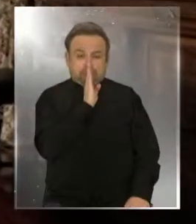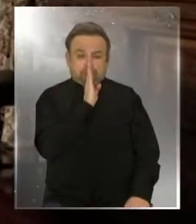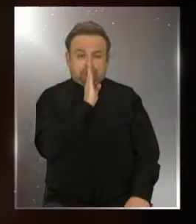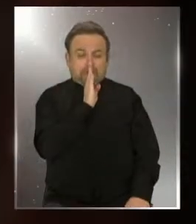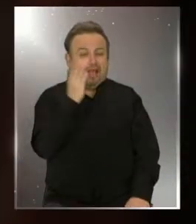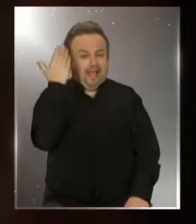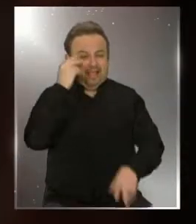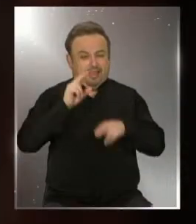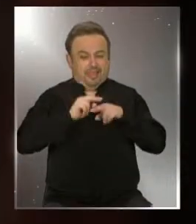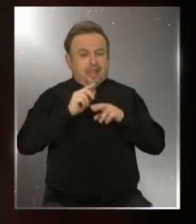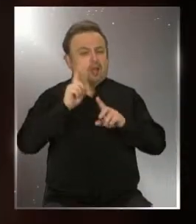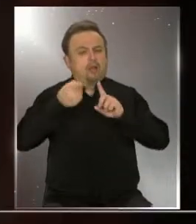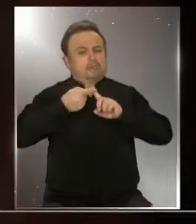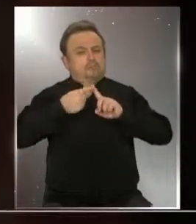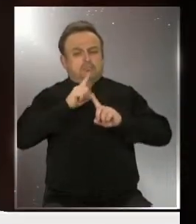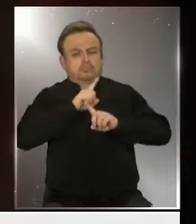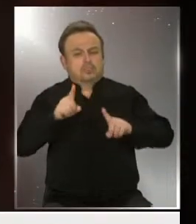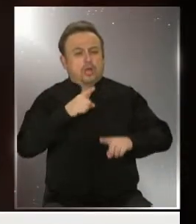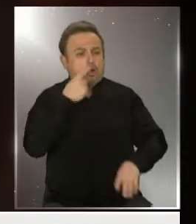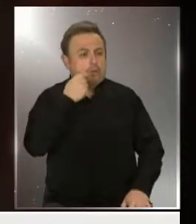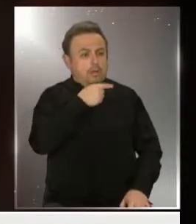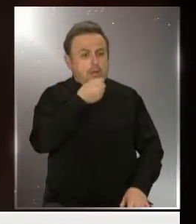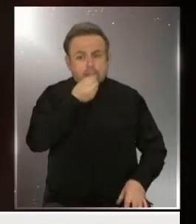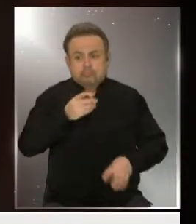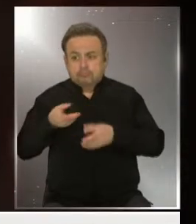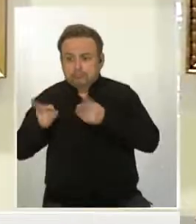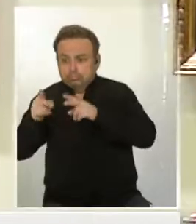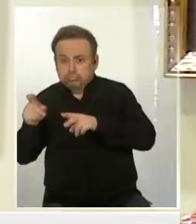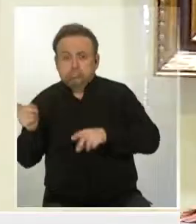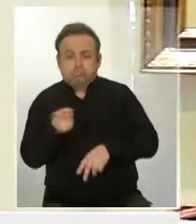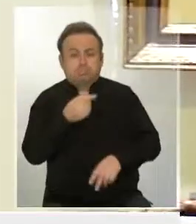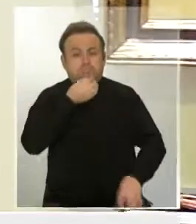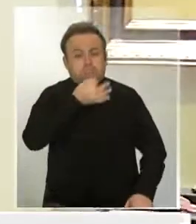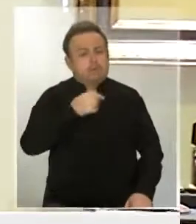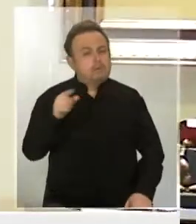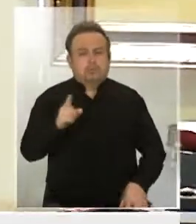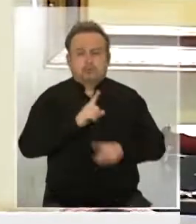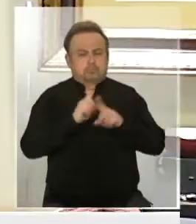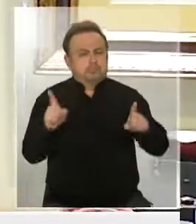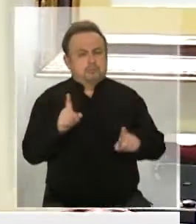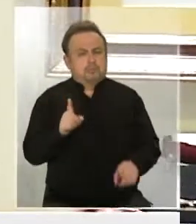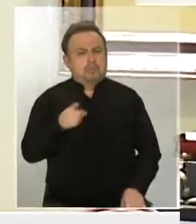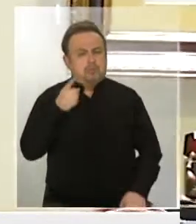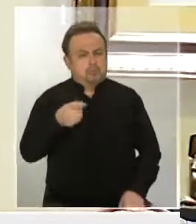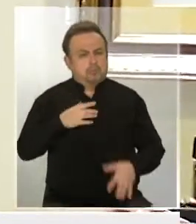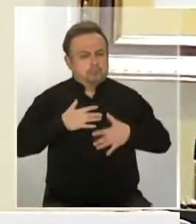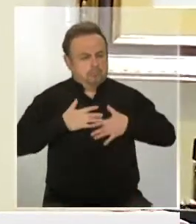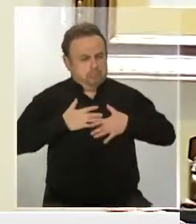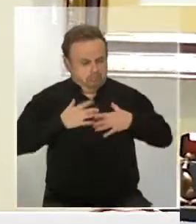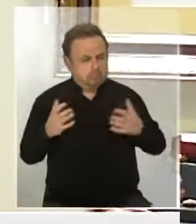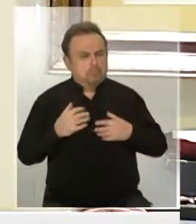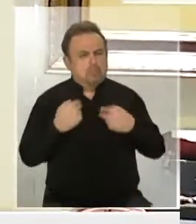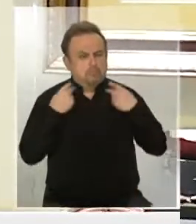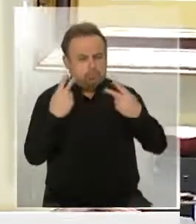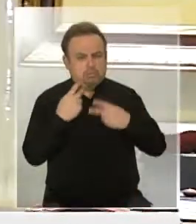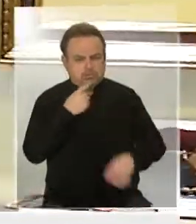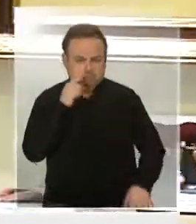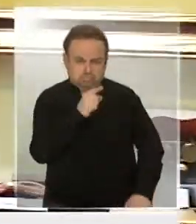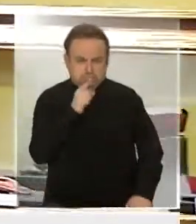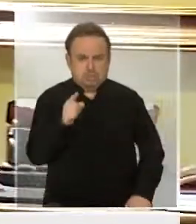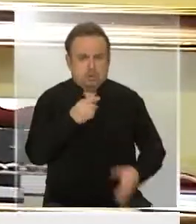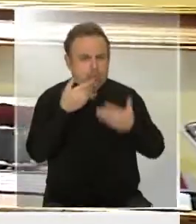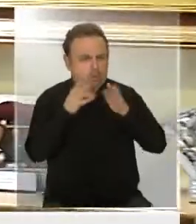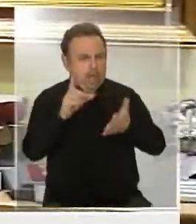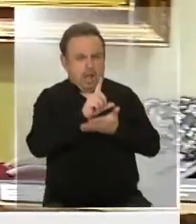silencio, que no participaran si los varones no las autorizaban. Y ella todo lo contrario, ella con una actitud fuerte atacaba, por